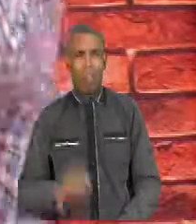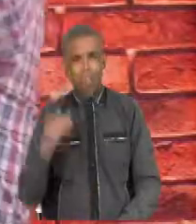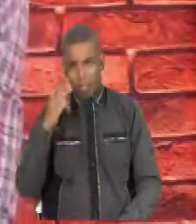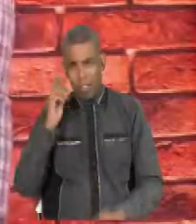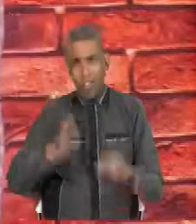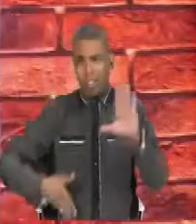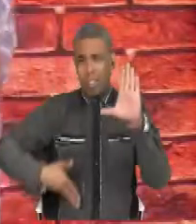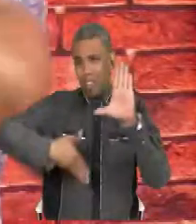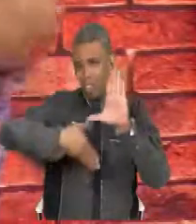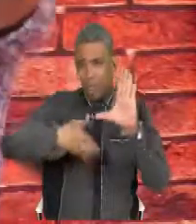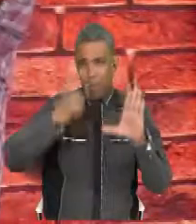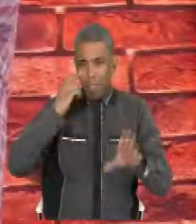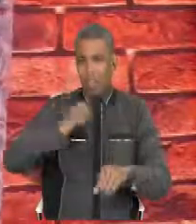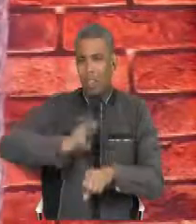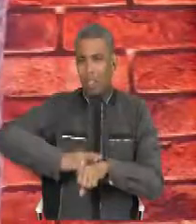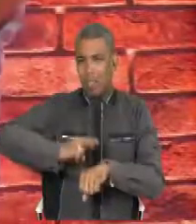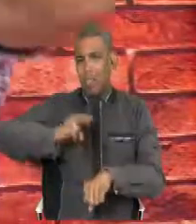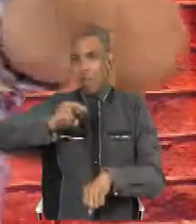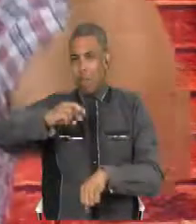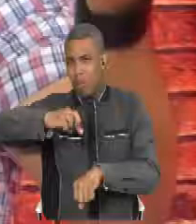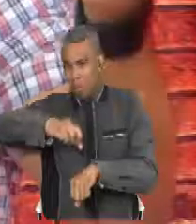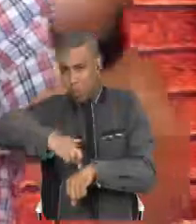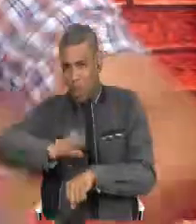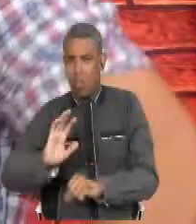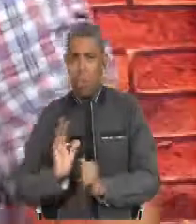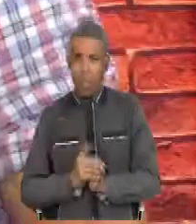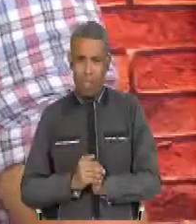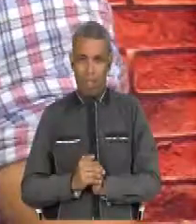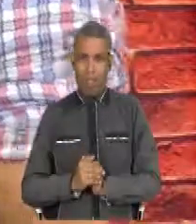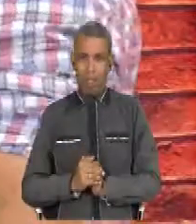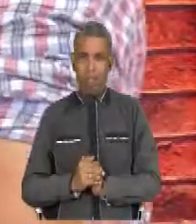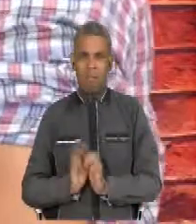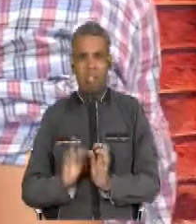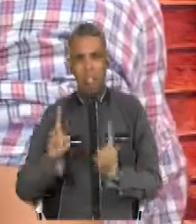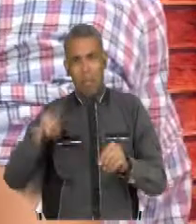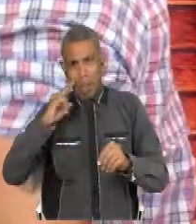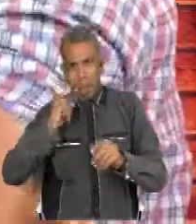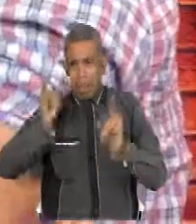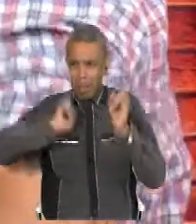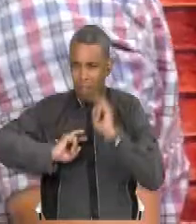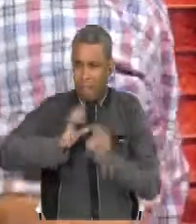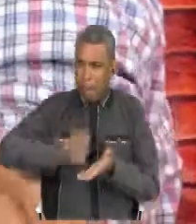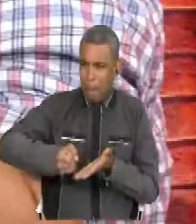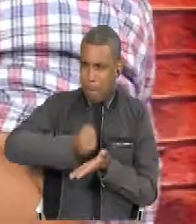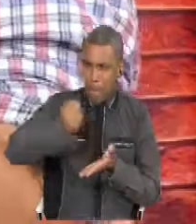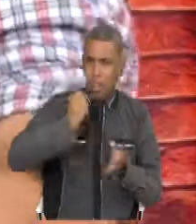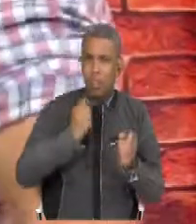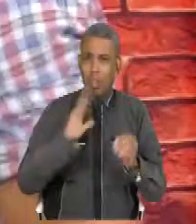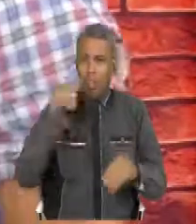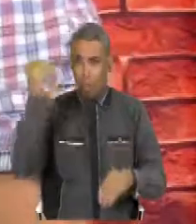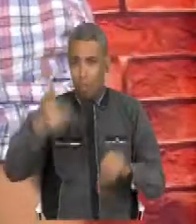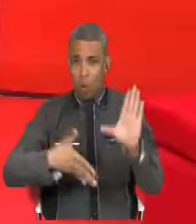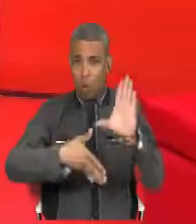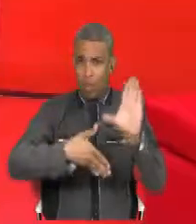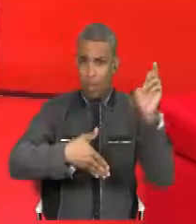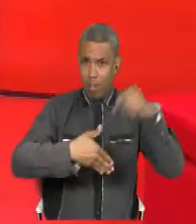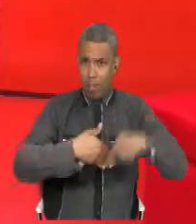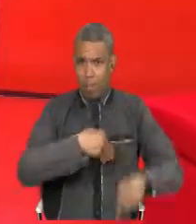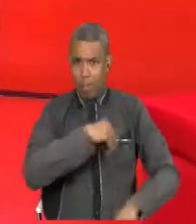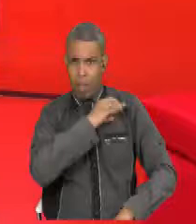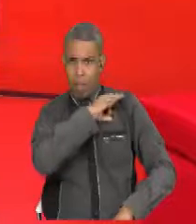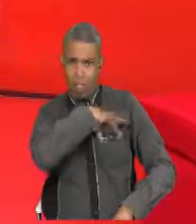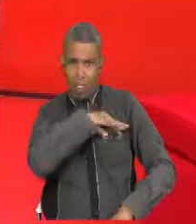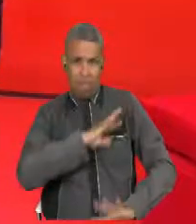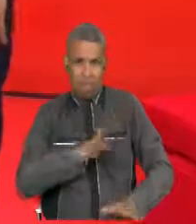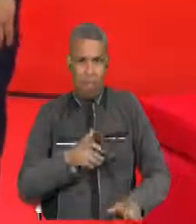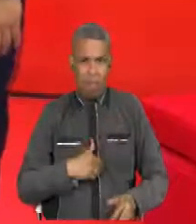cumbia, en Santiago de Chile, en Iquique y en Antofagasta, en el norte de Chile, que fue donde yo me quedé últimamente. Bueno,